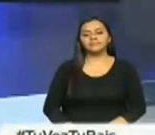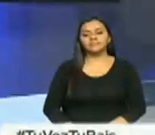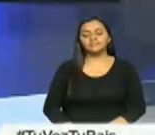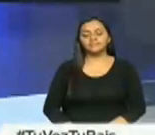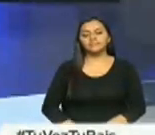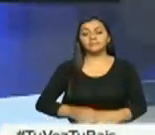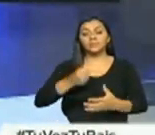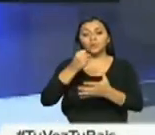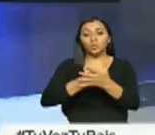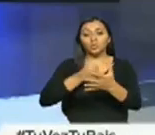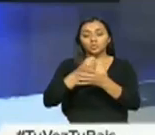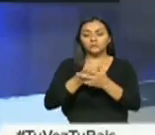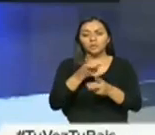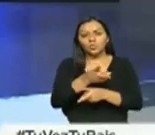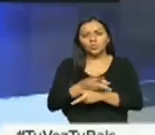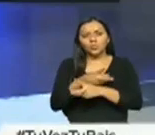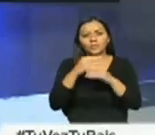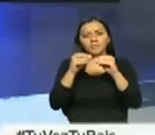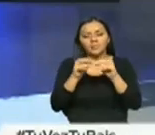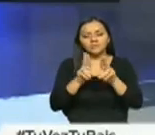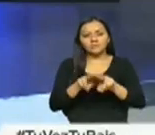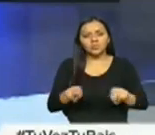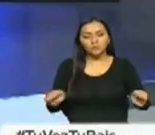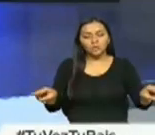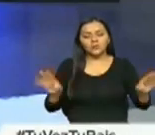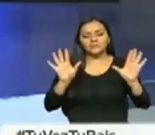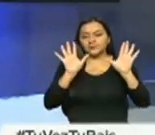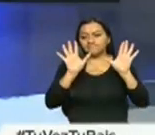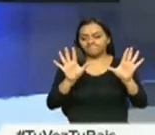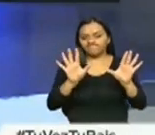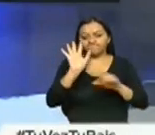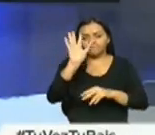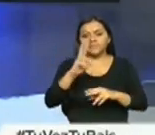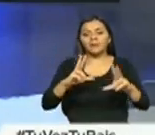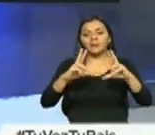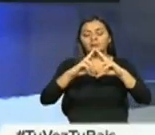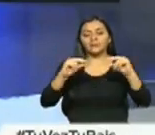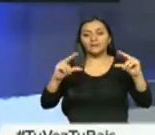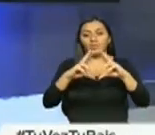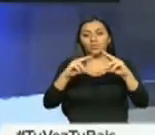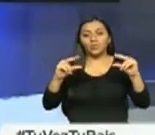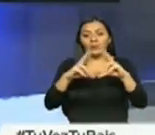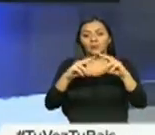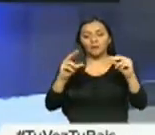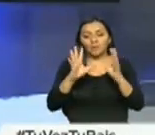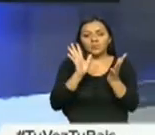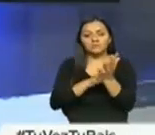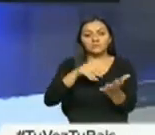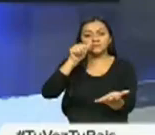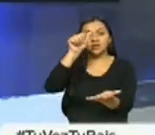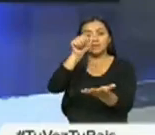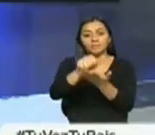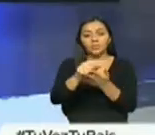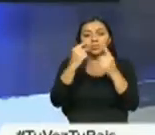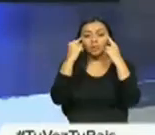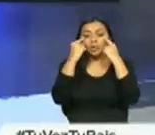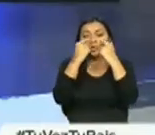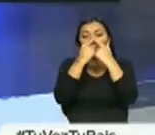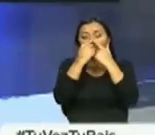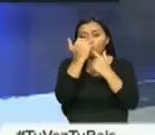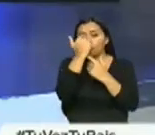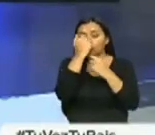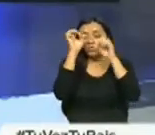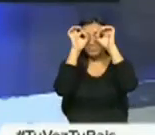La lucha por conservar la naturaleza no se detiene, pues en Nicaragua la rana de ojos rojos es protegida del